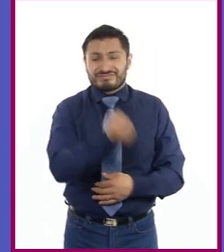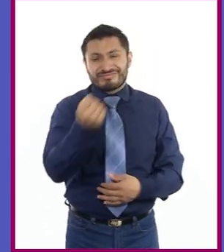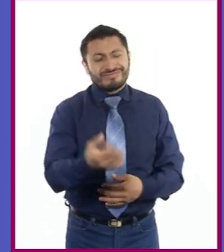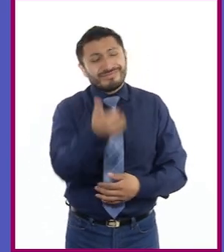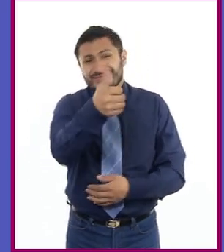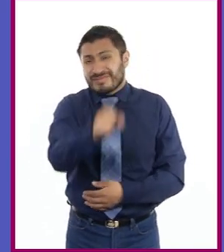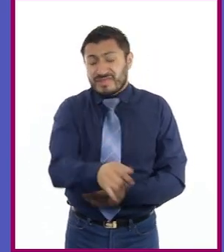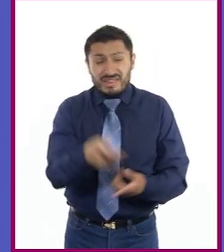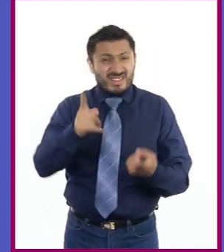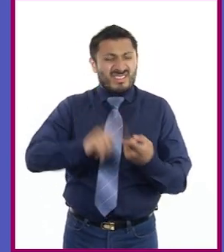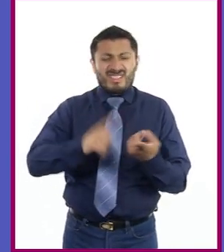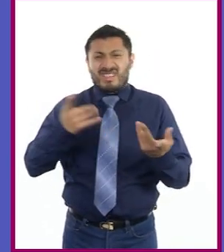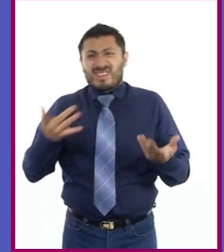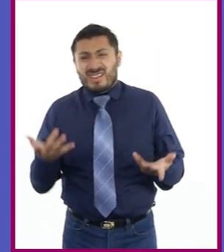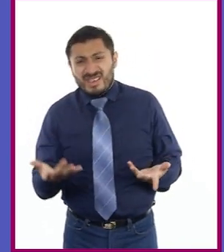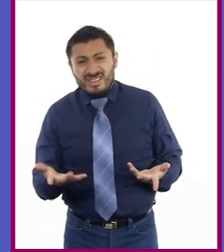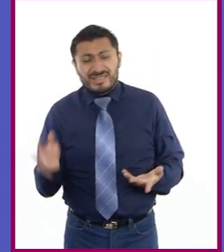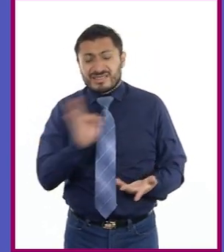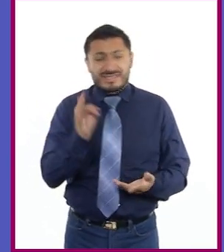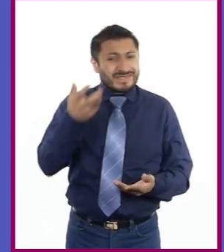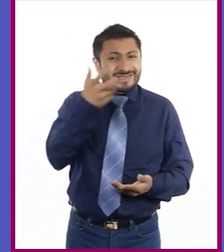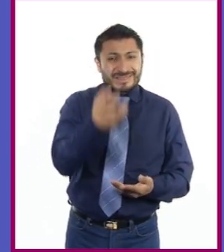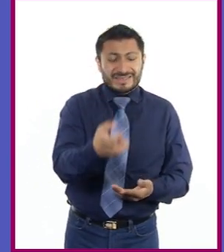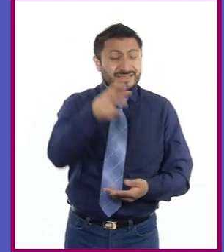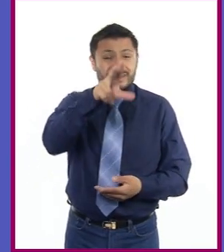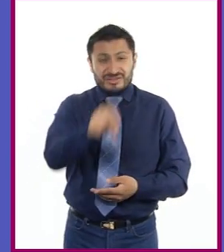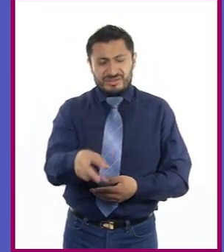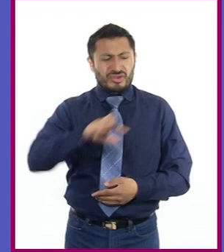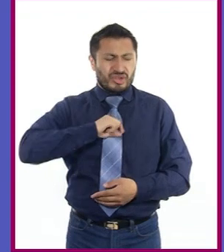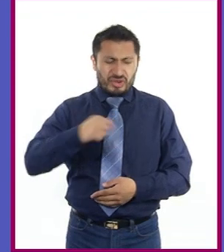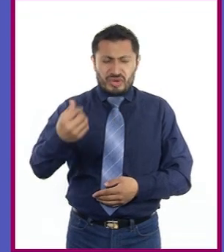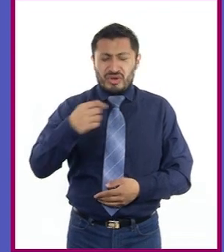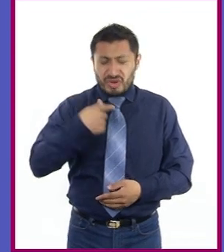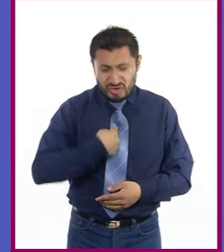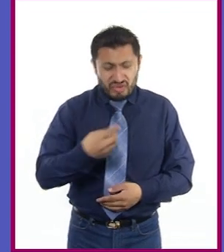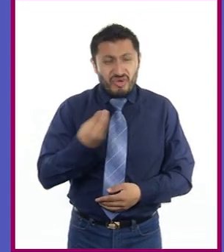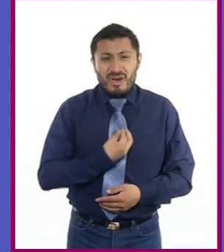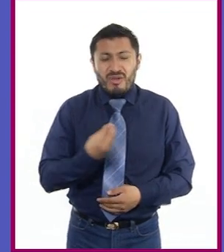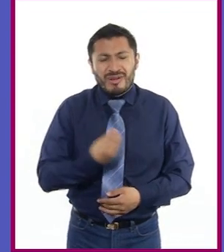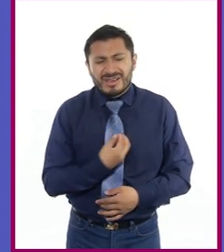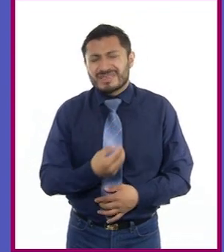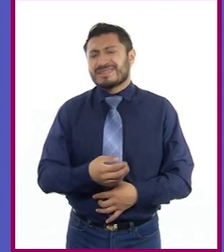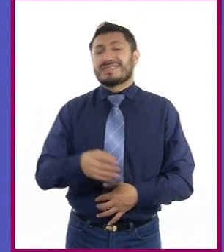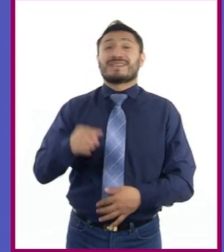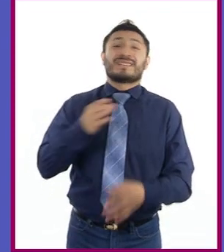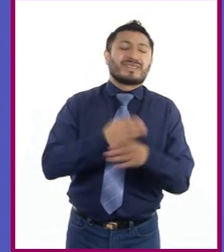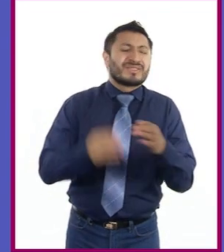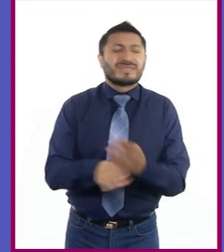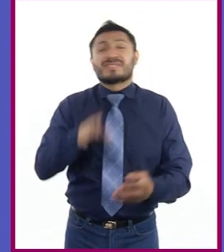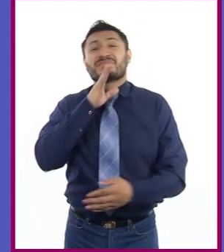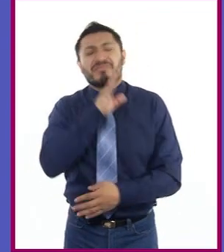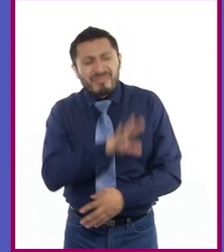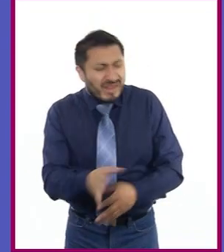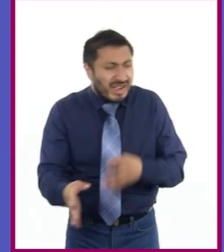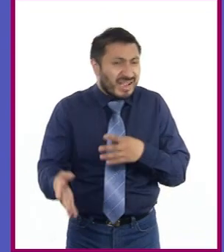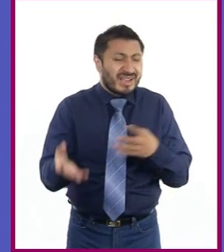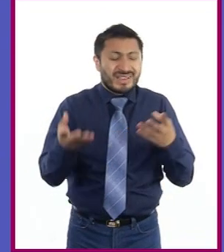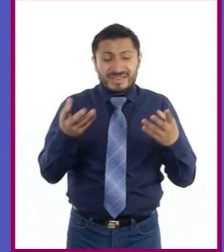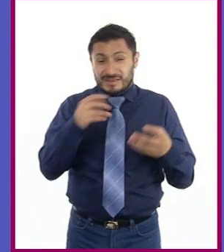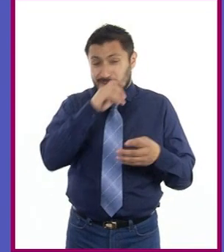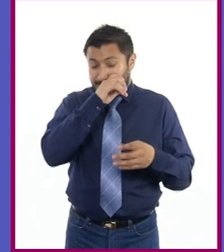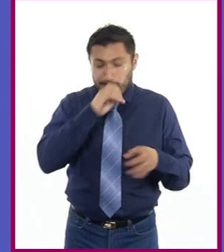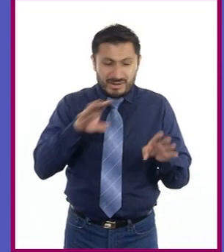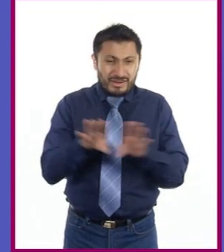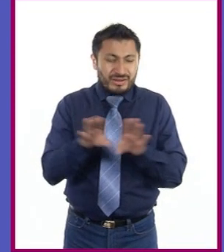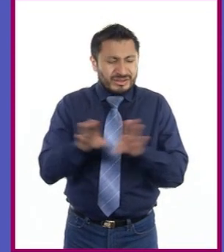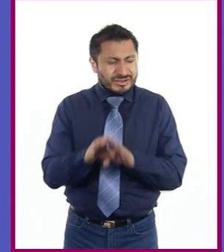fuese, aguantaría la lentitud de los tribunales, la insolencia de los empleados, las tropelías que recibe pacífico el